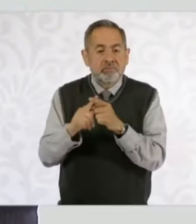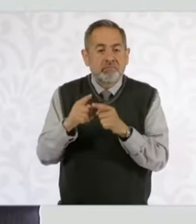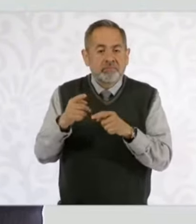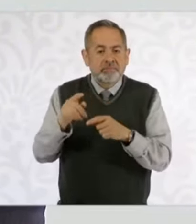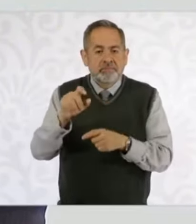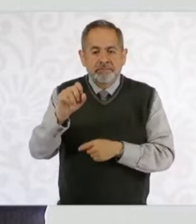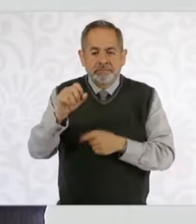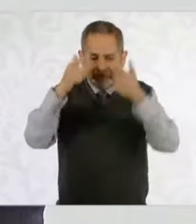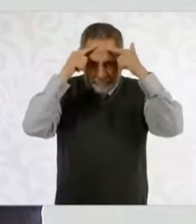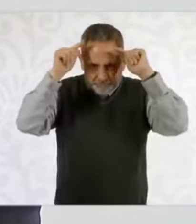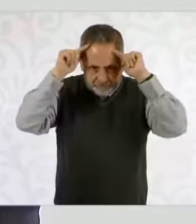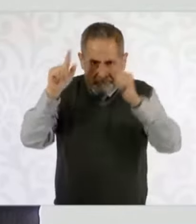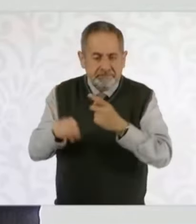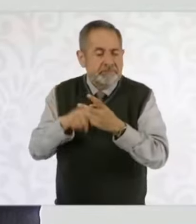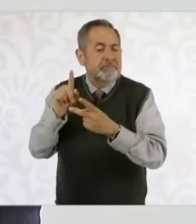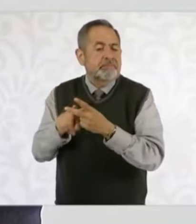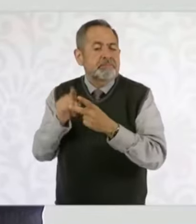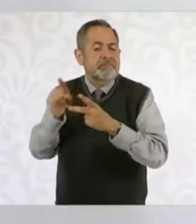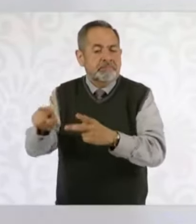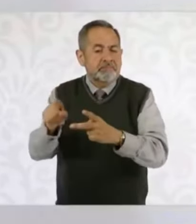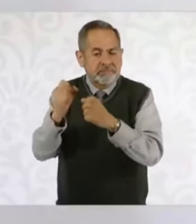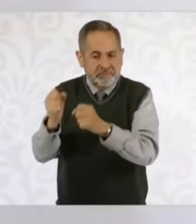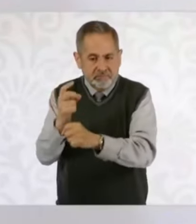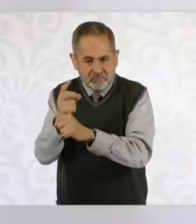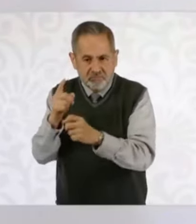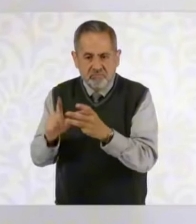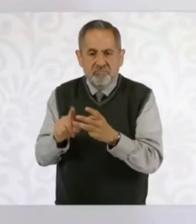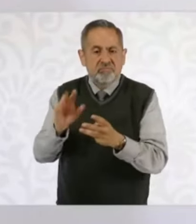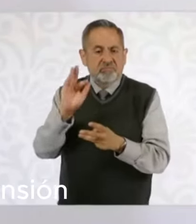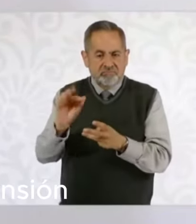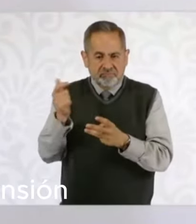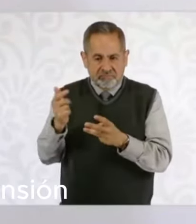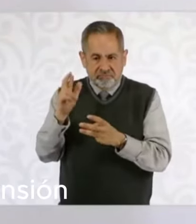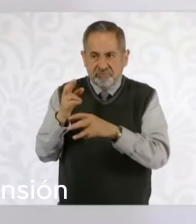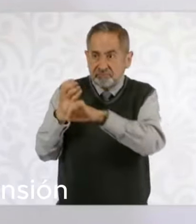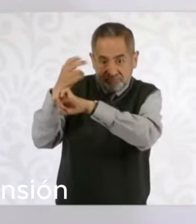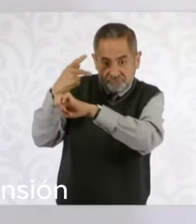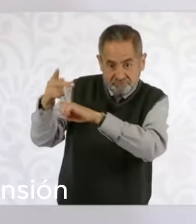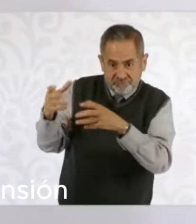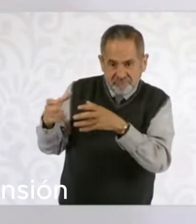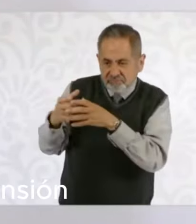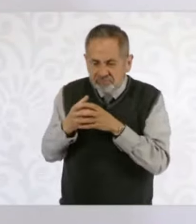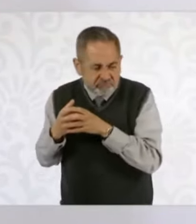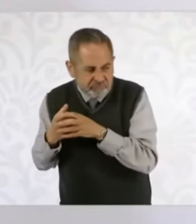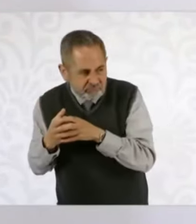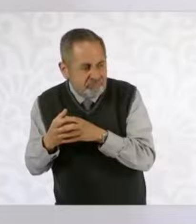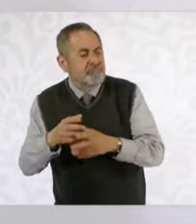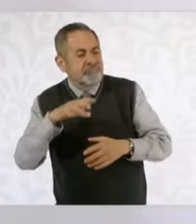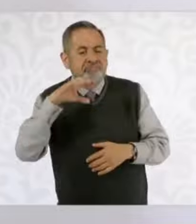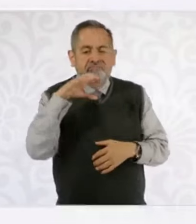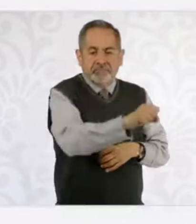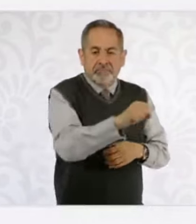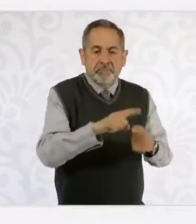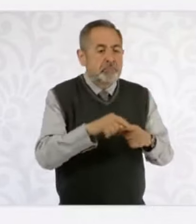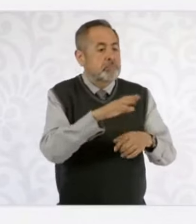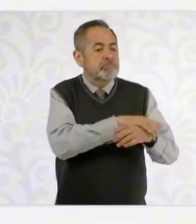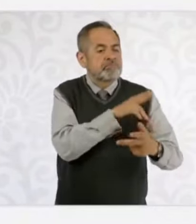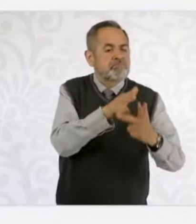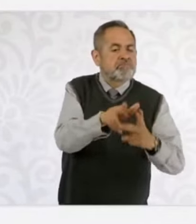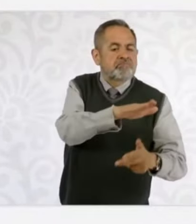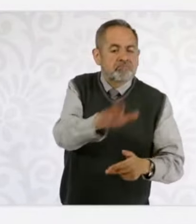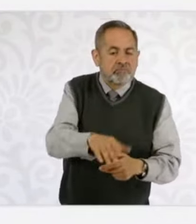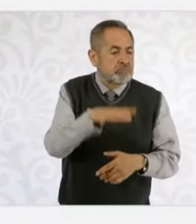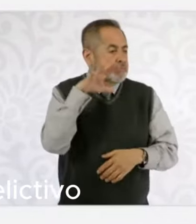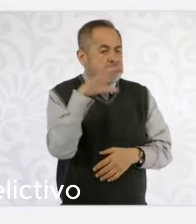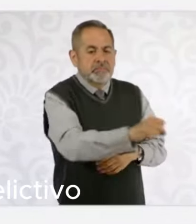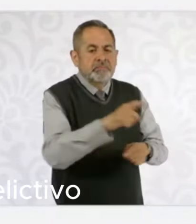Marina, la Secretaría de Seguridad y la Fiscalía General del Estado para cumplimentar una orden de aprehensión por homicidio. El detenido